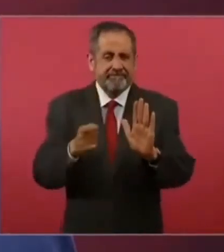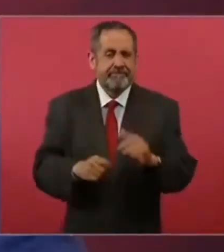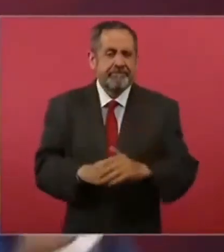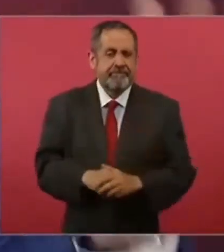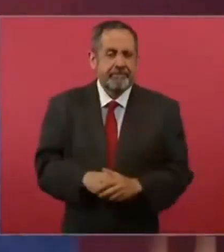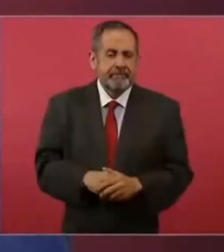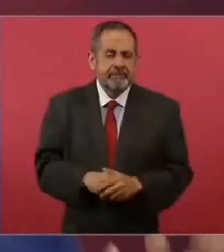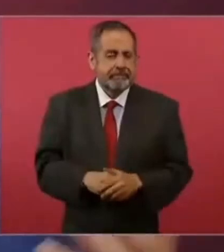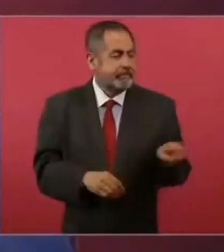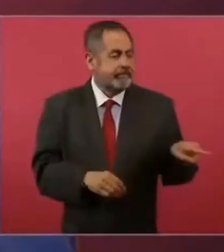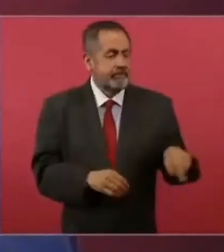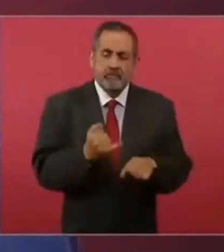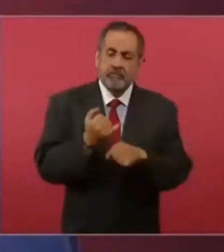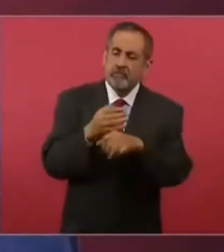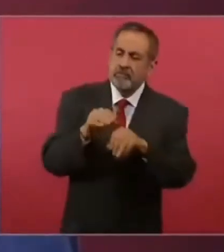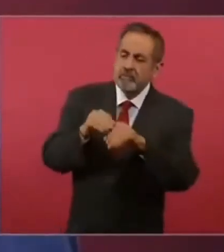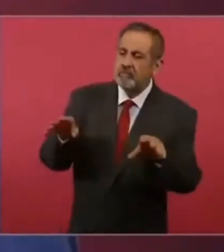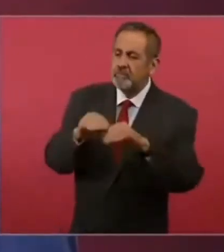de que no informan,